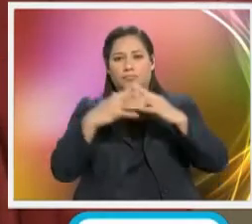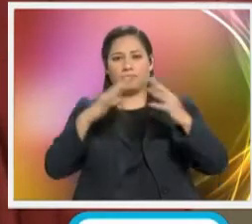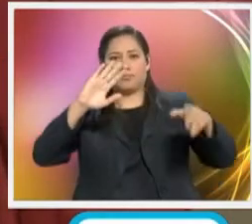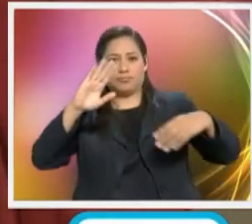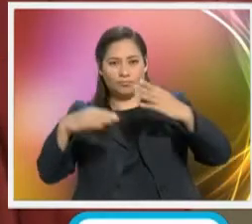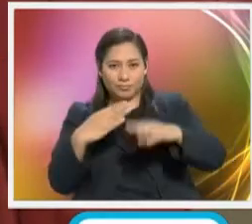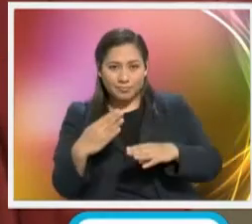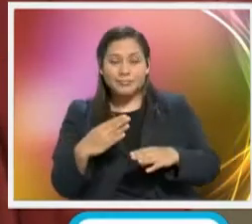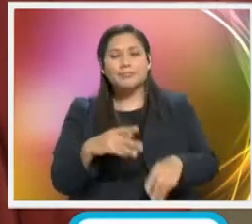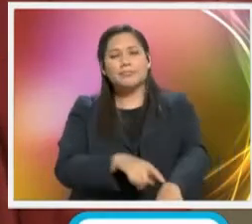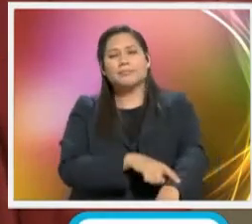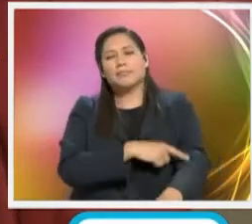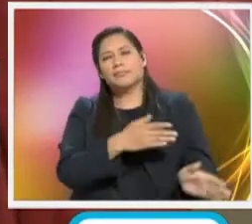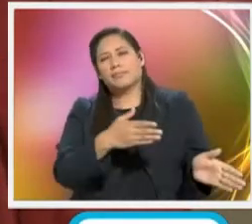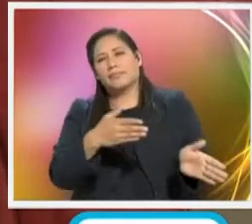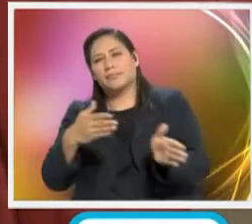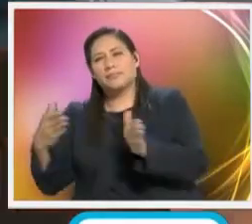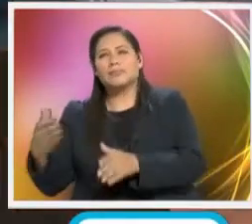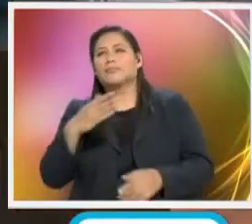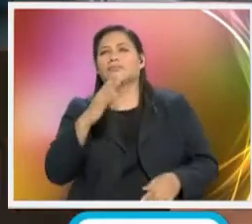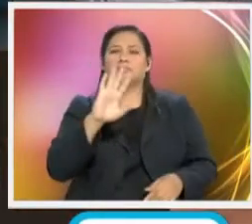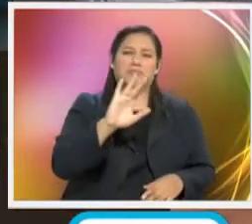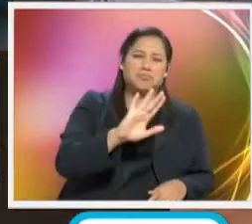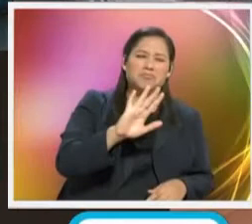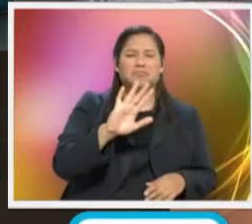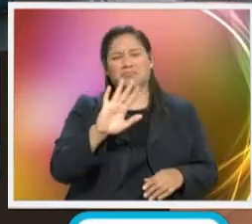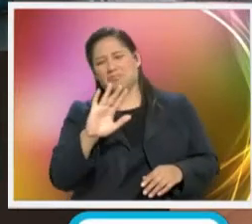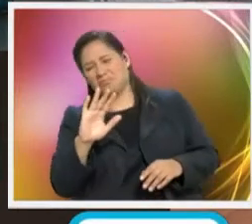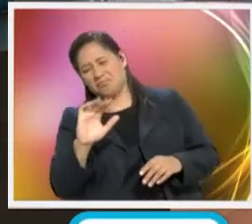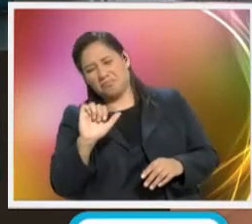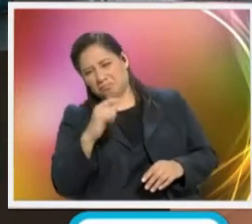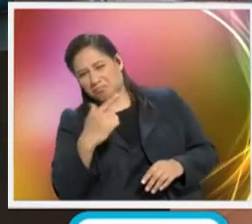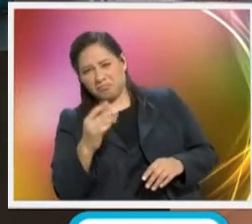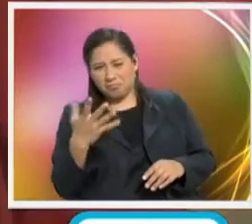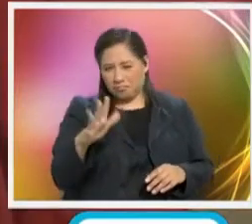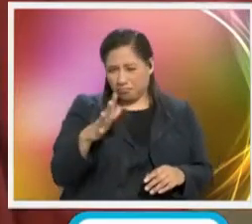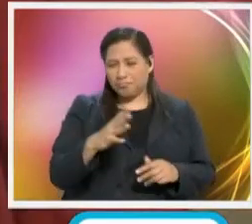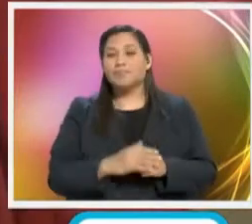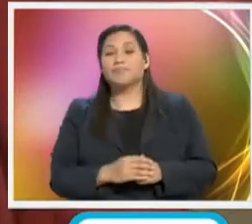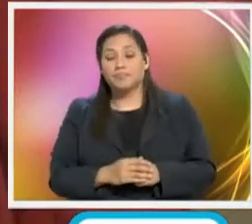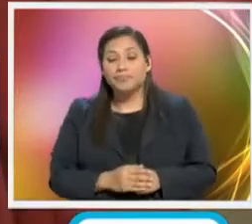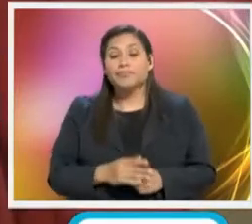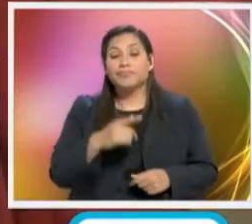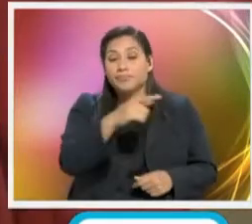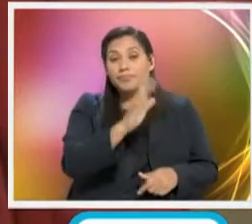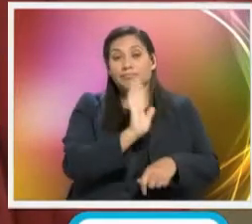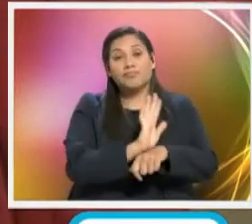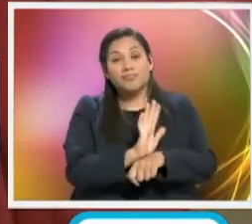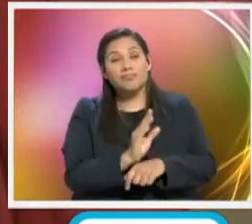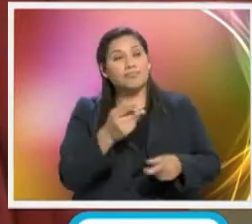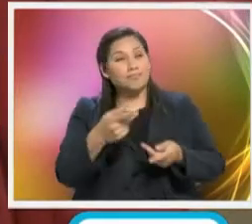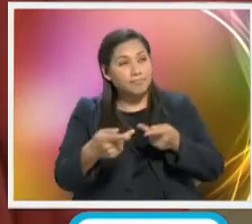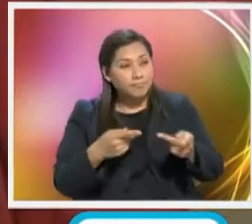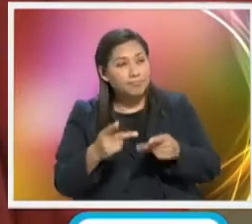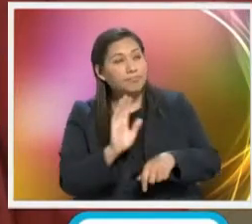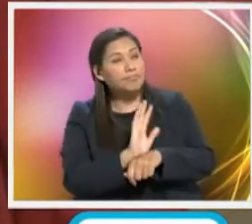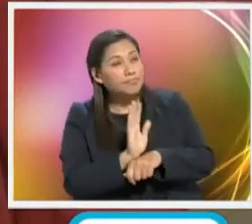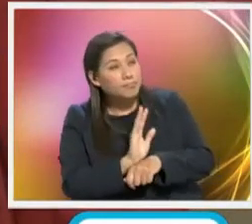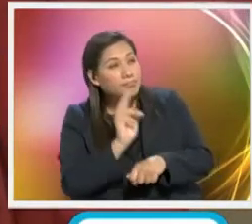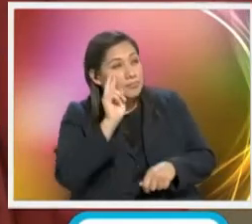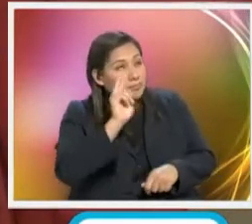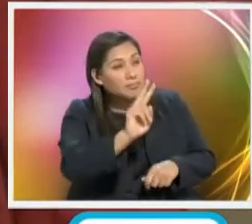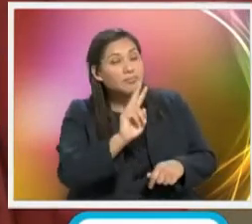Mundial y se alarga hasta los 50, 50 y algo, ya muy diluido. Ese cine que se hizo en ese momento, que se vio en